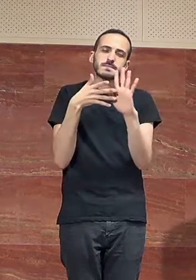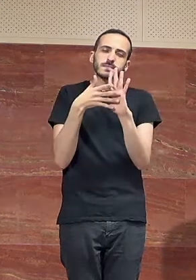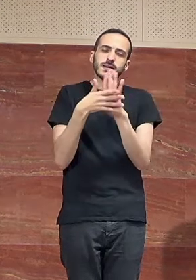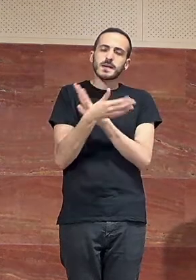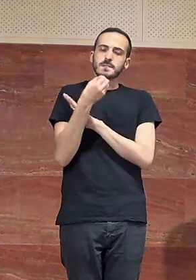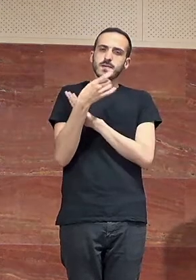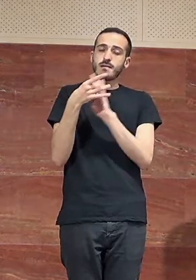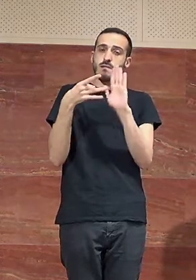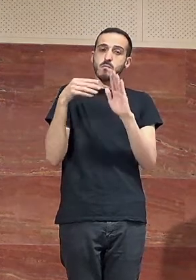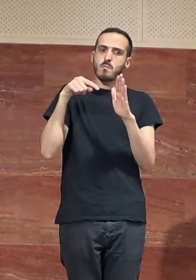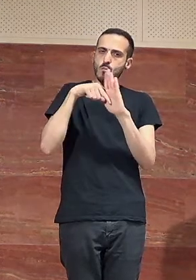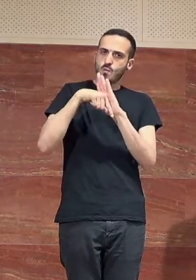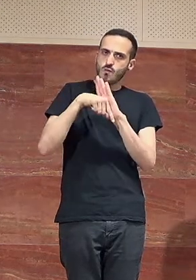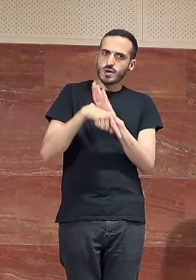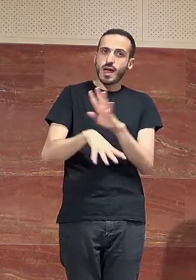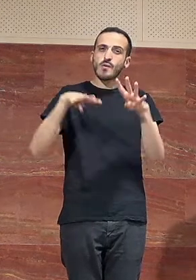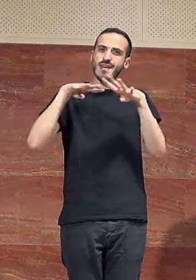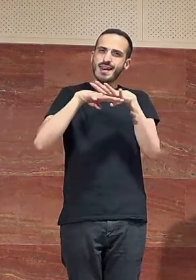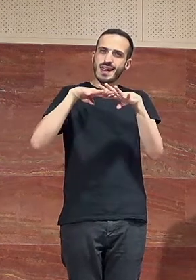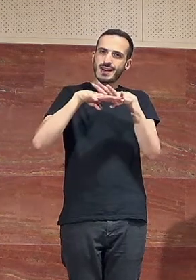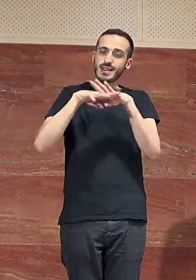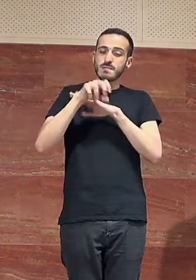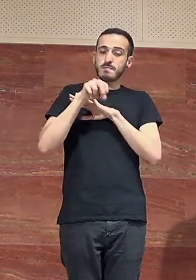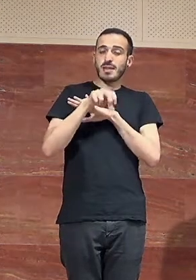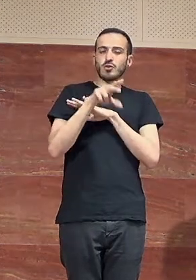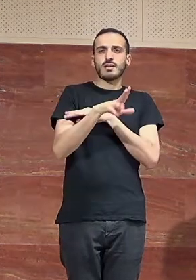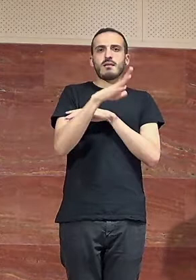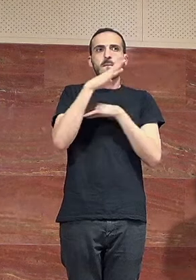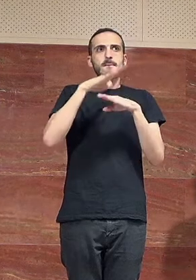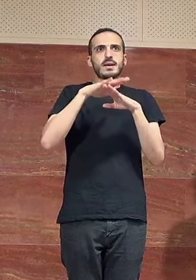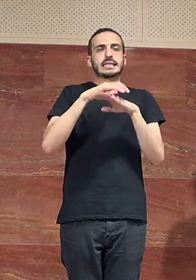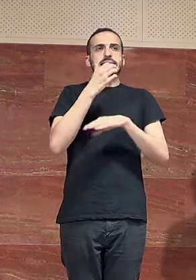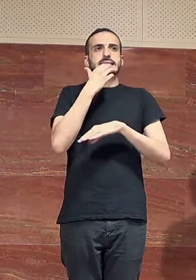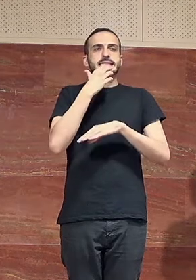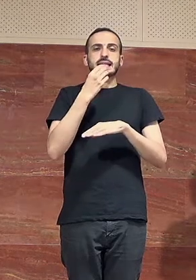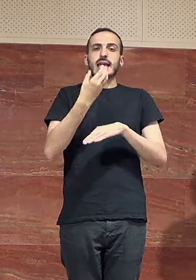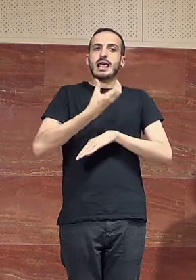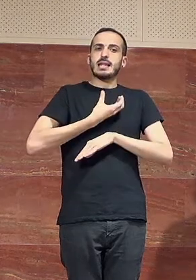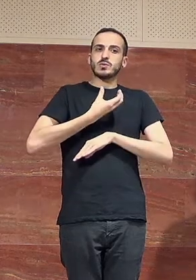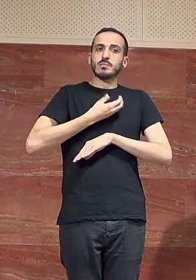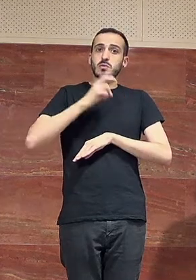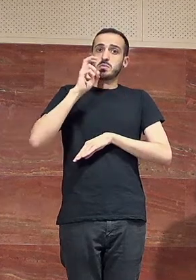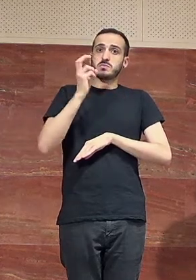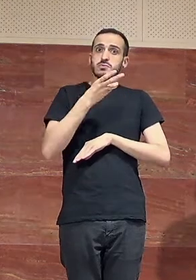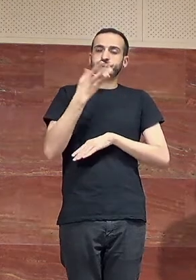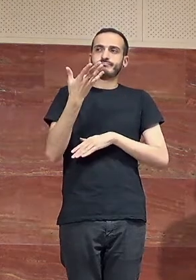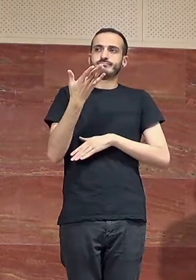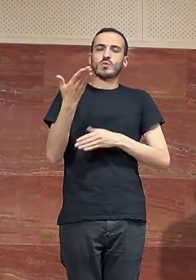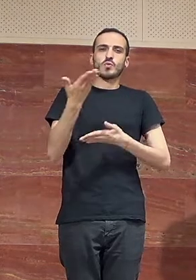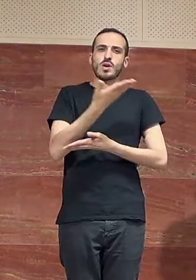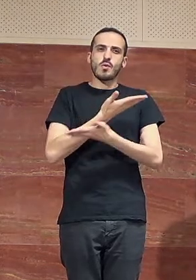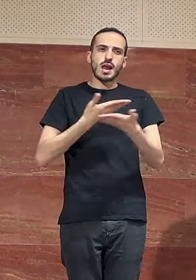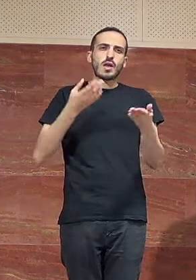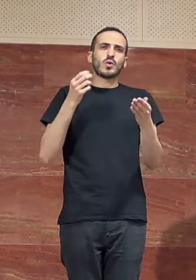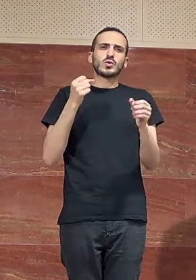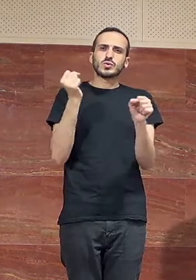peatonal que sirviese como referencia para poder, cualquier intervención municipal que se desarrollase, contemplar esa intervención